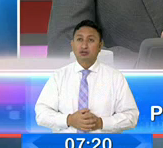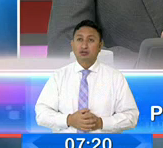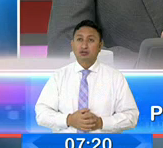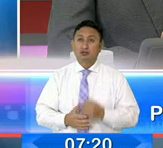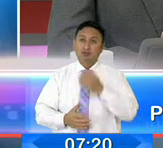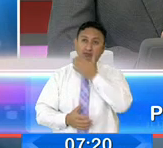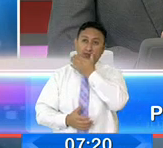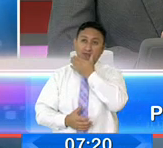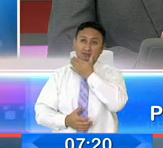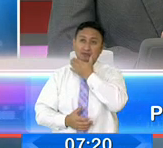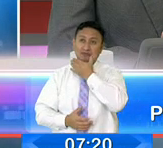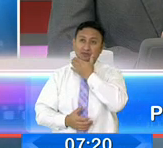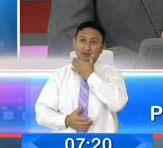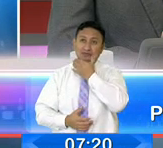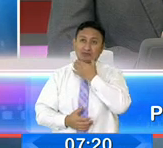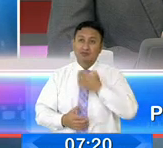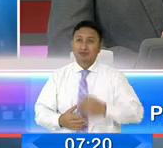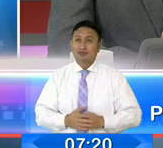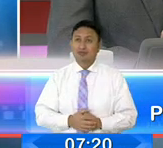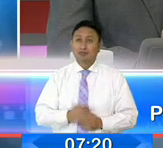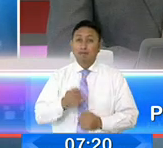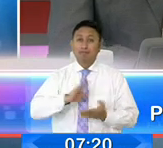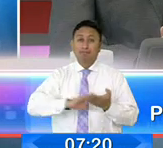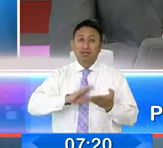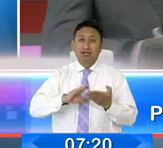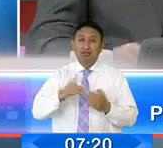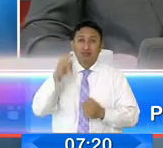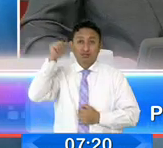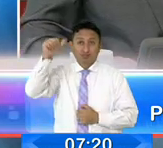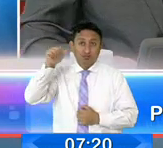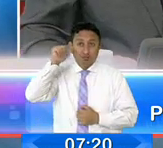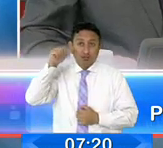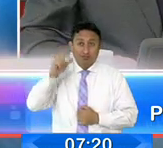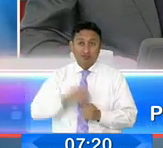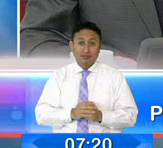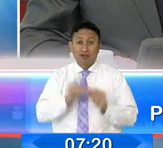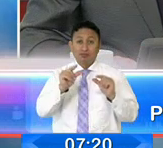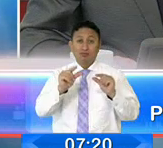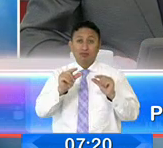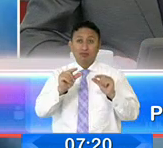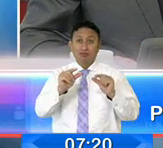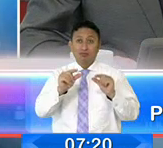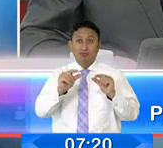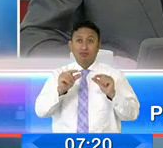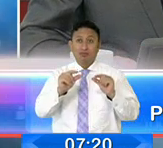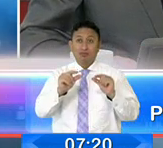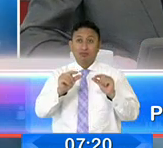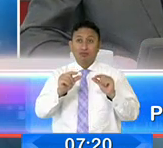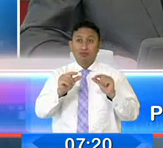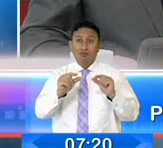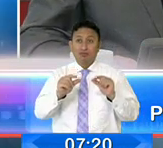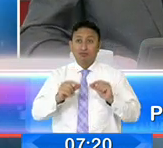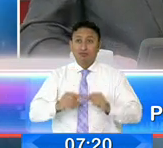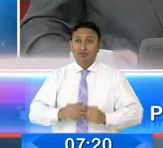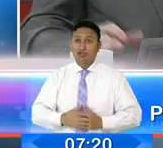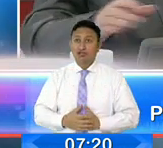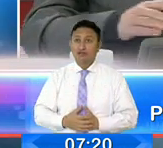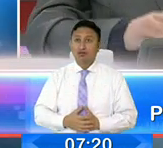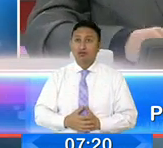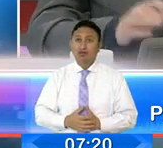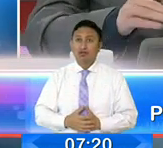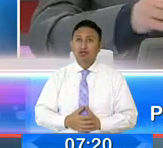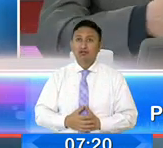Tengo problemas de audio, no le escucho, Roberto. Tiene problemas de audio, no sé si el retorno de... Sí, ahora sí me escucha bien.